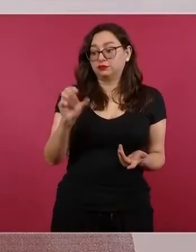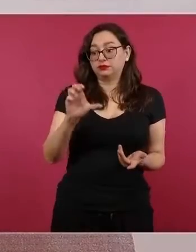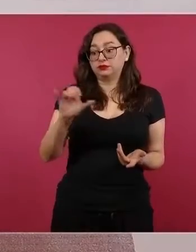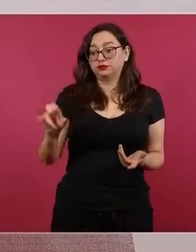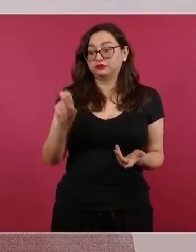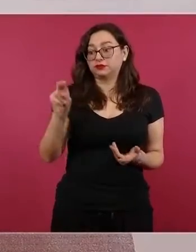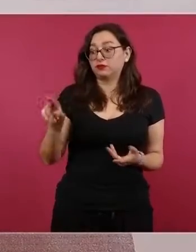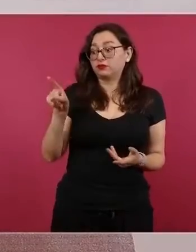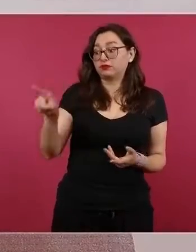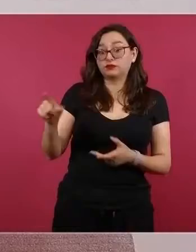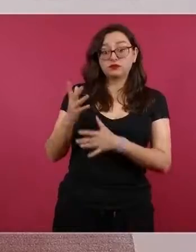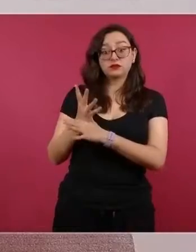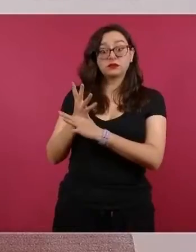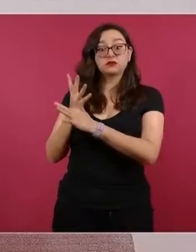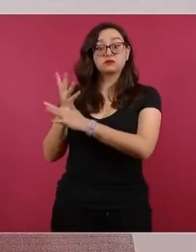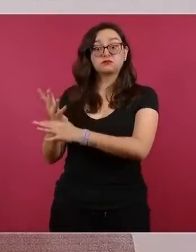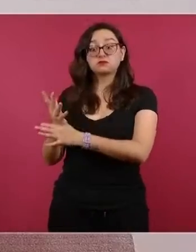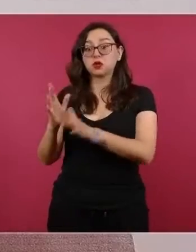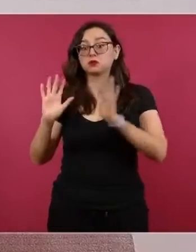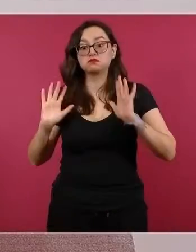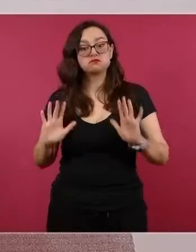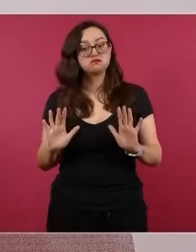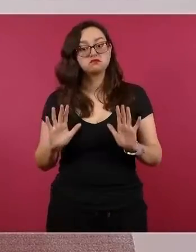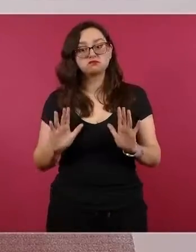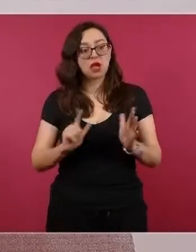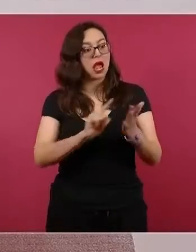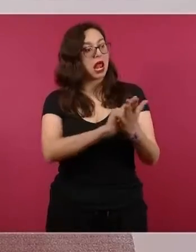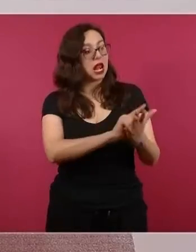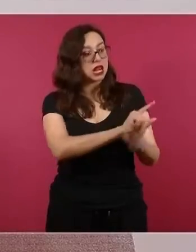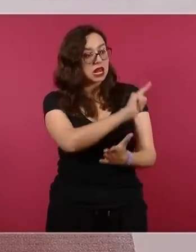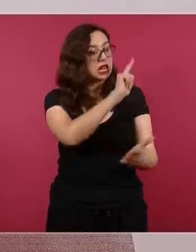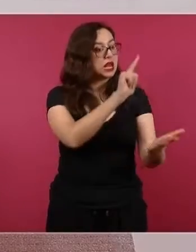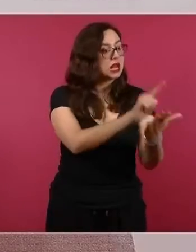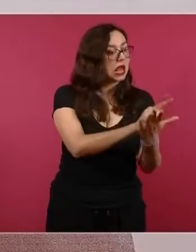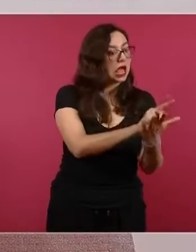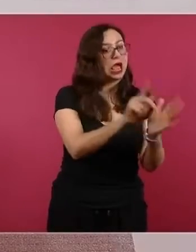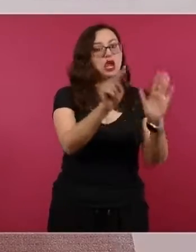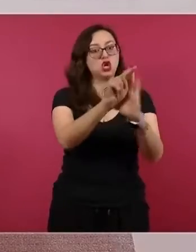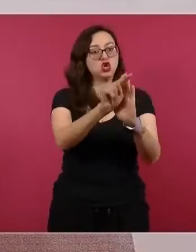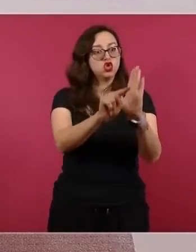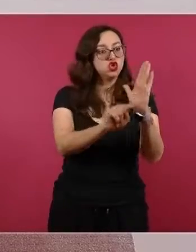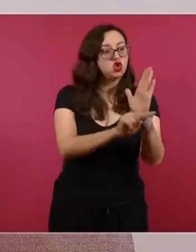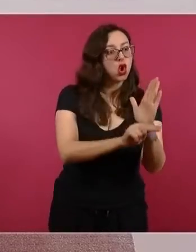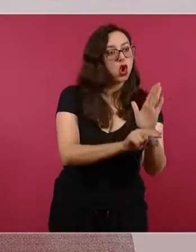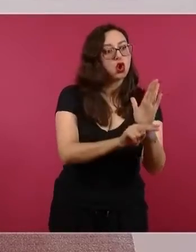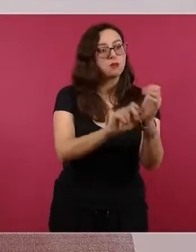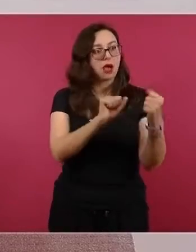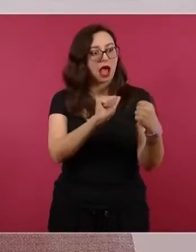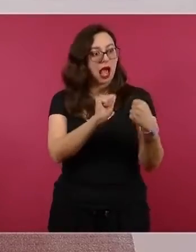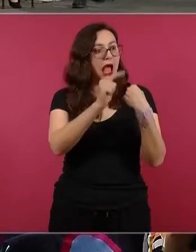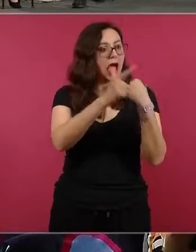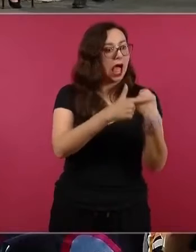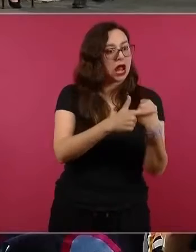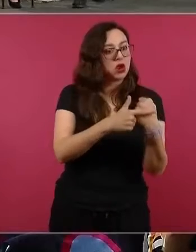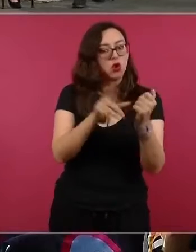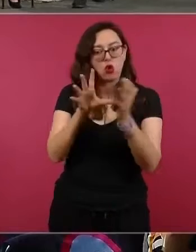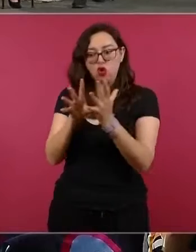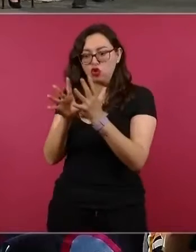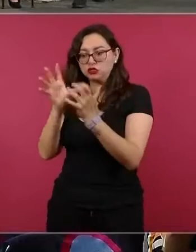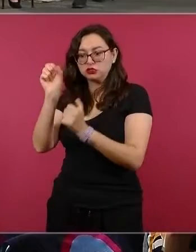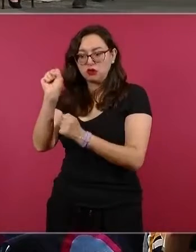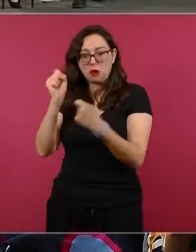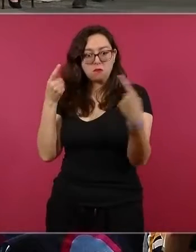dicho. Siempre eso es lo que ha interpretado. No se puede modificar, nulificar nuestra